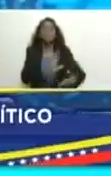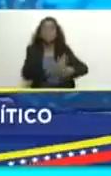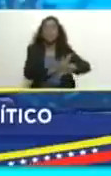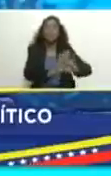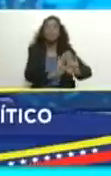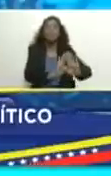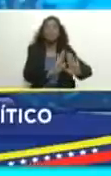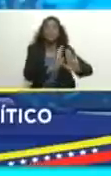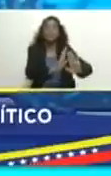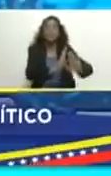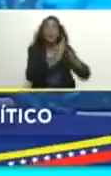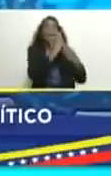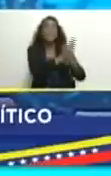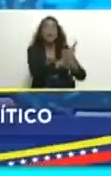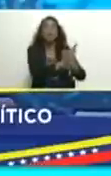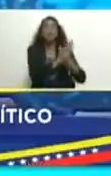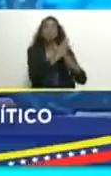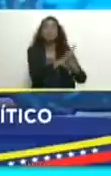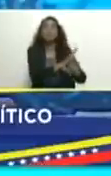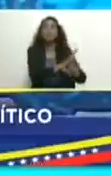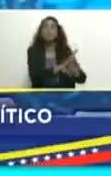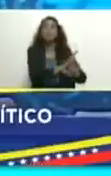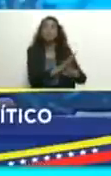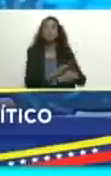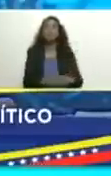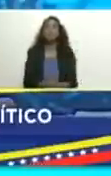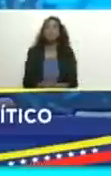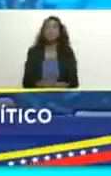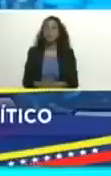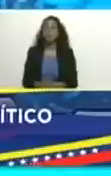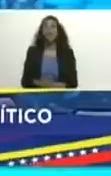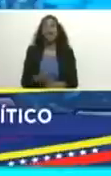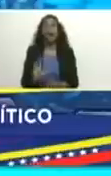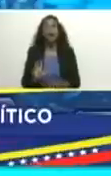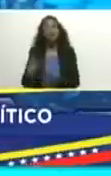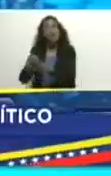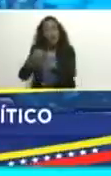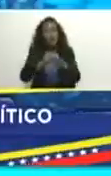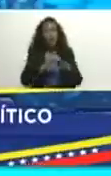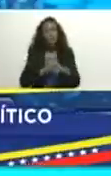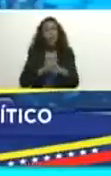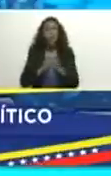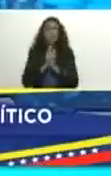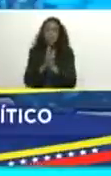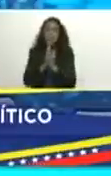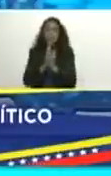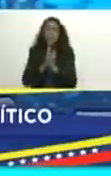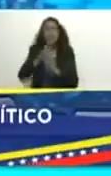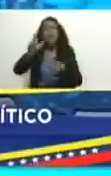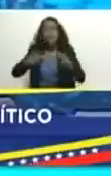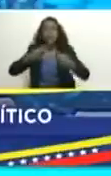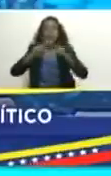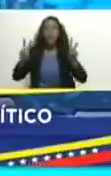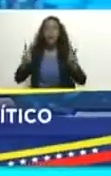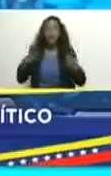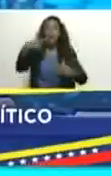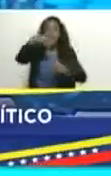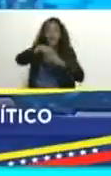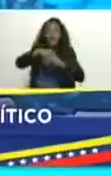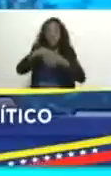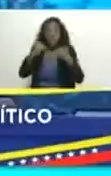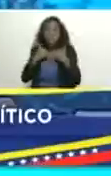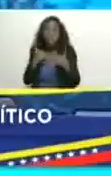No lo podemos permitir. Y entonces llamo al pueblo a defender la paz en tu cuadra,